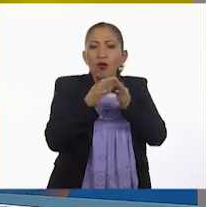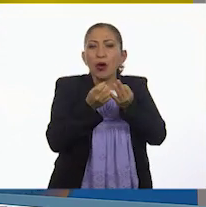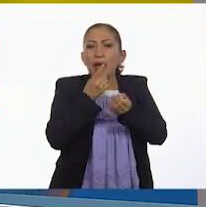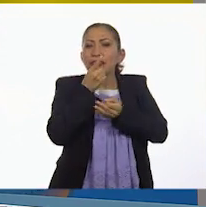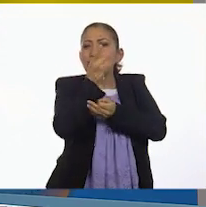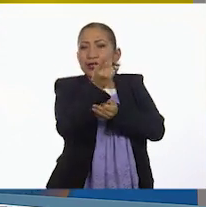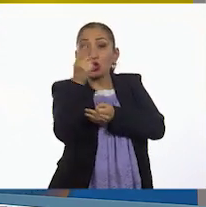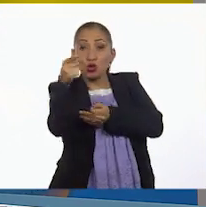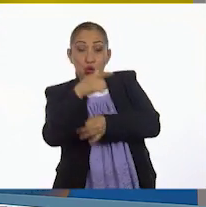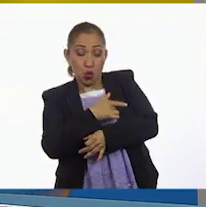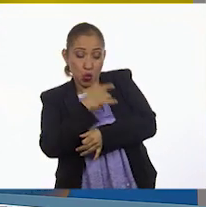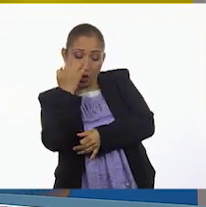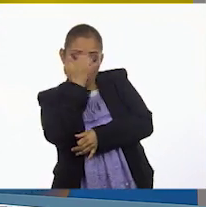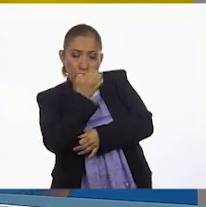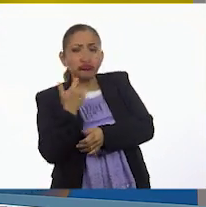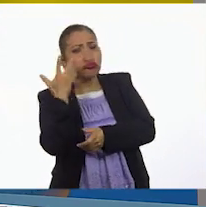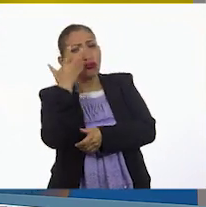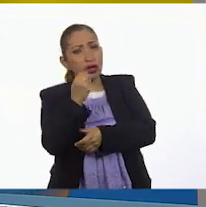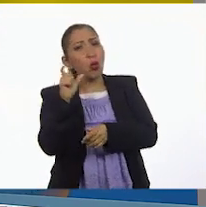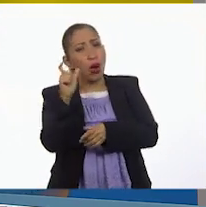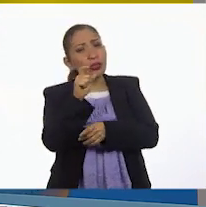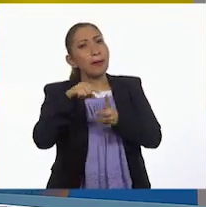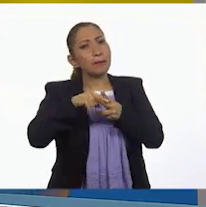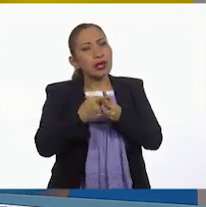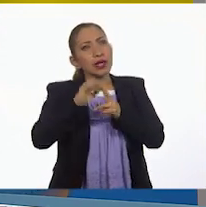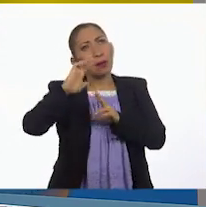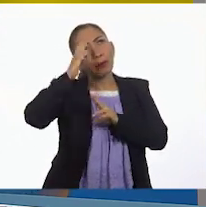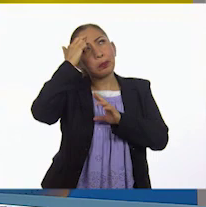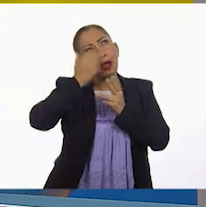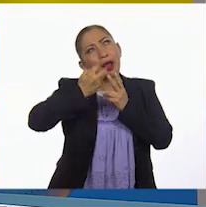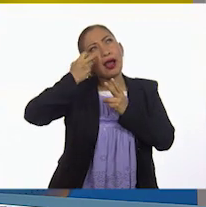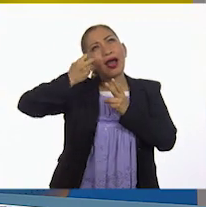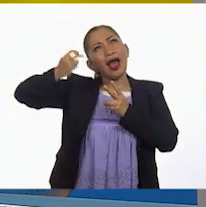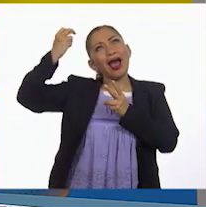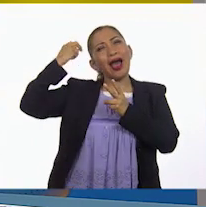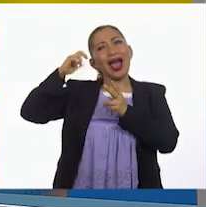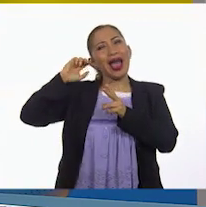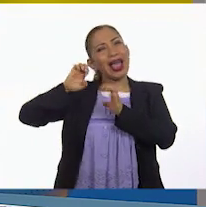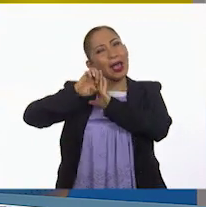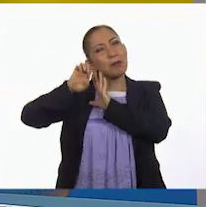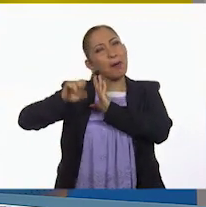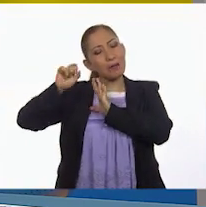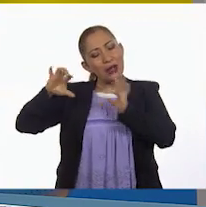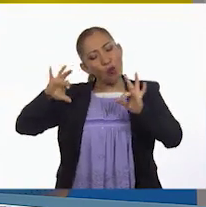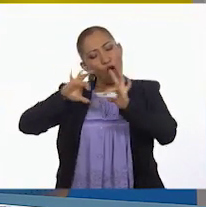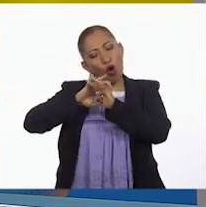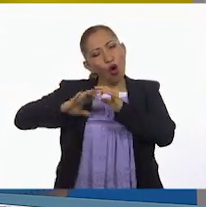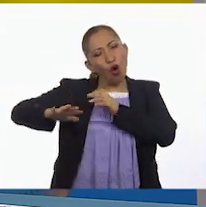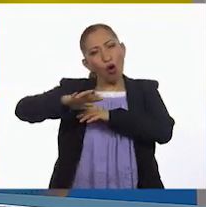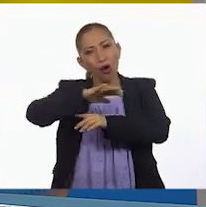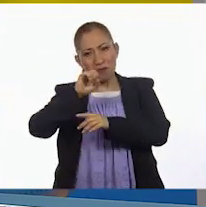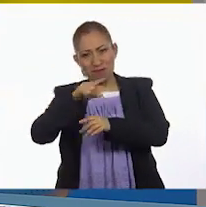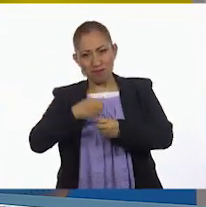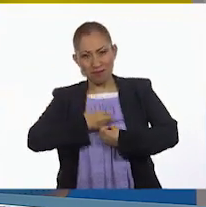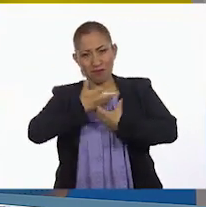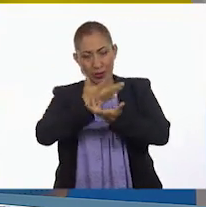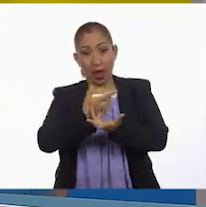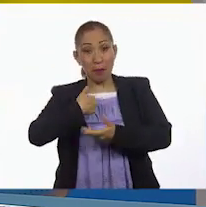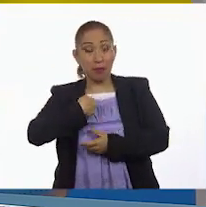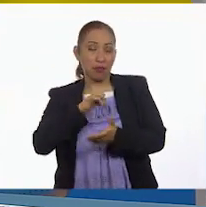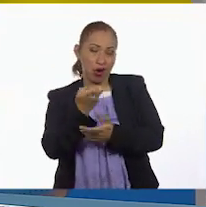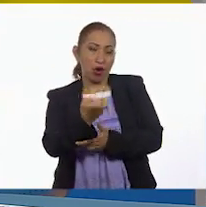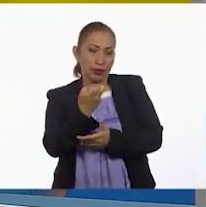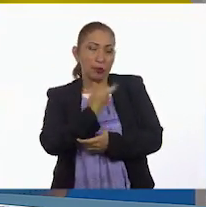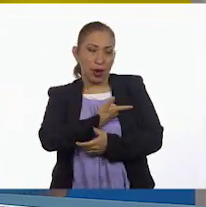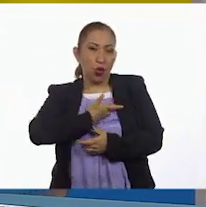puedes interpretar. Y es muy bonito cuando empiezas a evocar referentes que tienes pues en tu entorno. Uh-huh. Entonces, a mí por